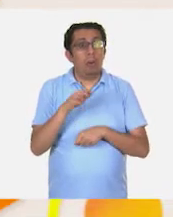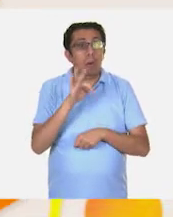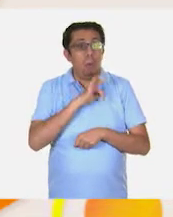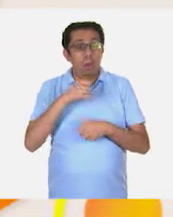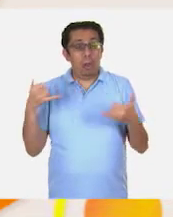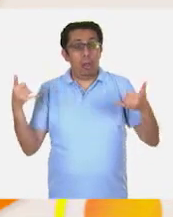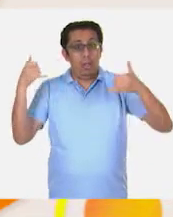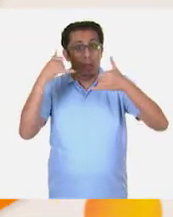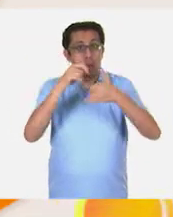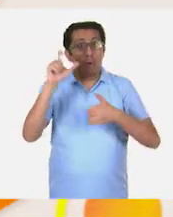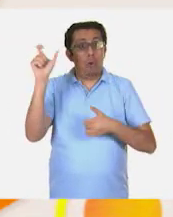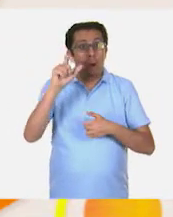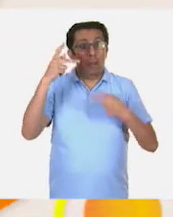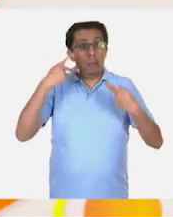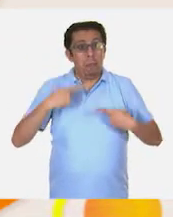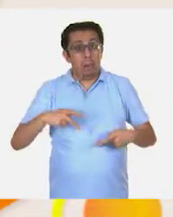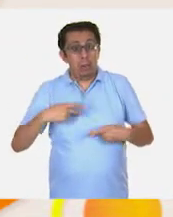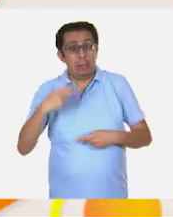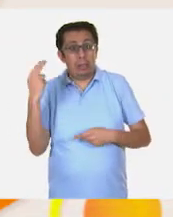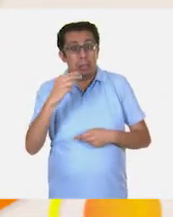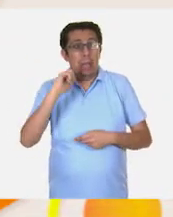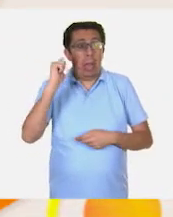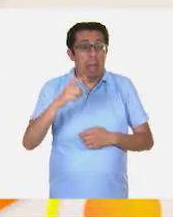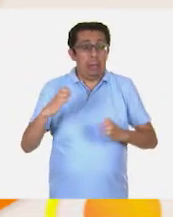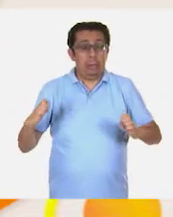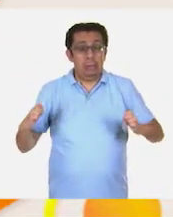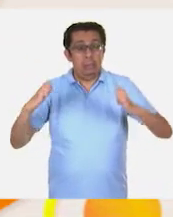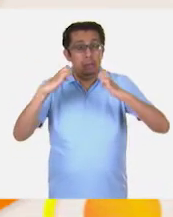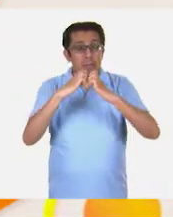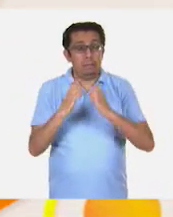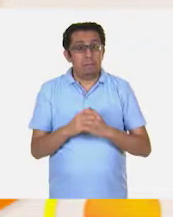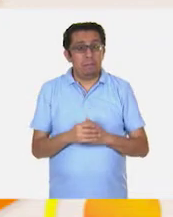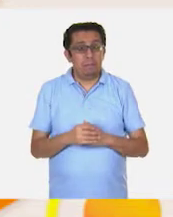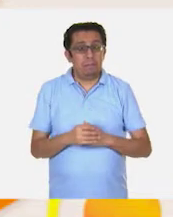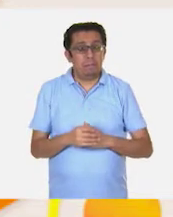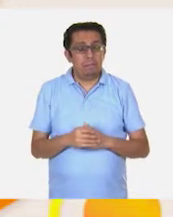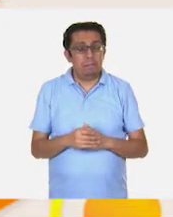alguien cerca de ti tenga una emergencia.